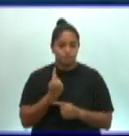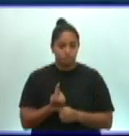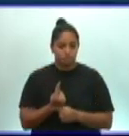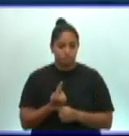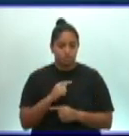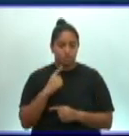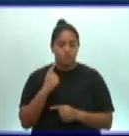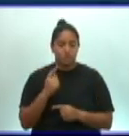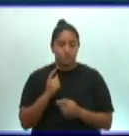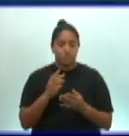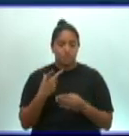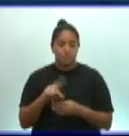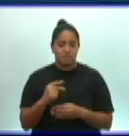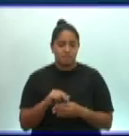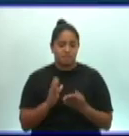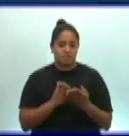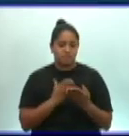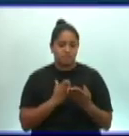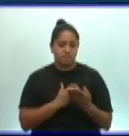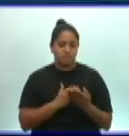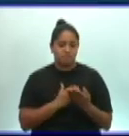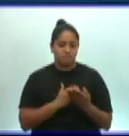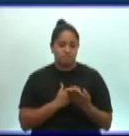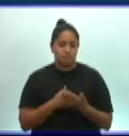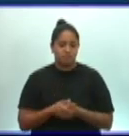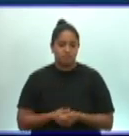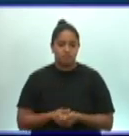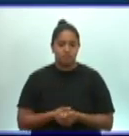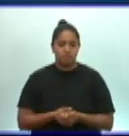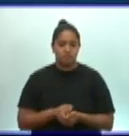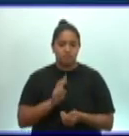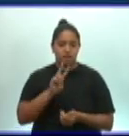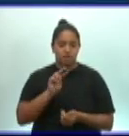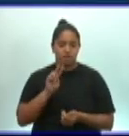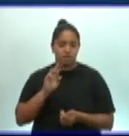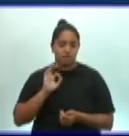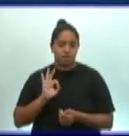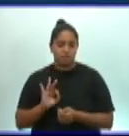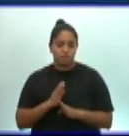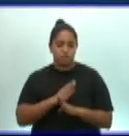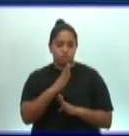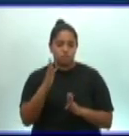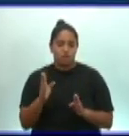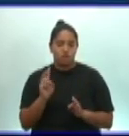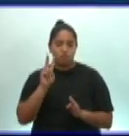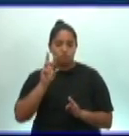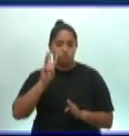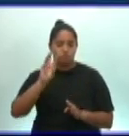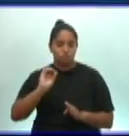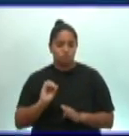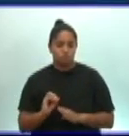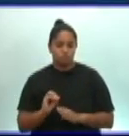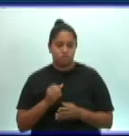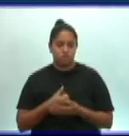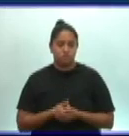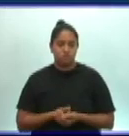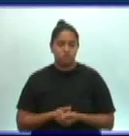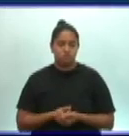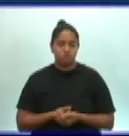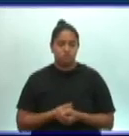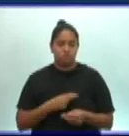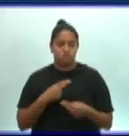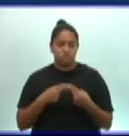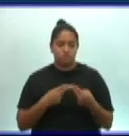la 228 a la 230 del libro de texto, repito, unción grado, parte 2. Y bueno, vamos a estar resolviendo las